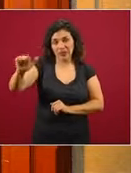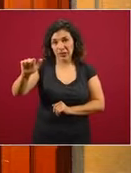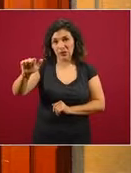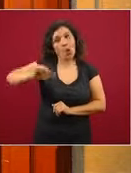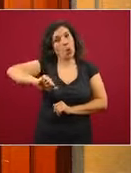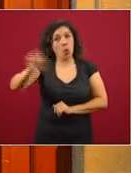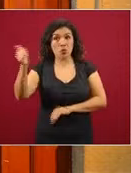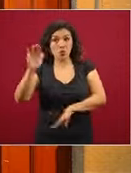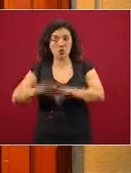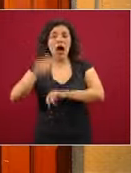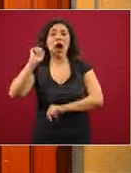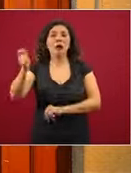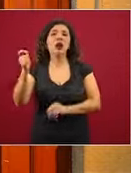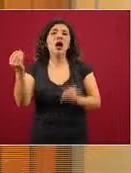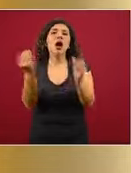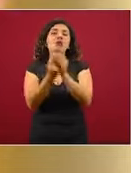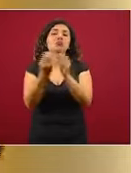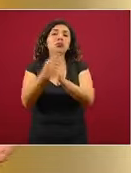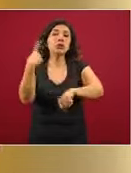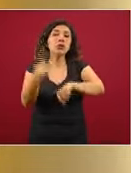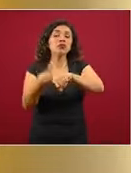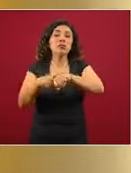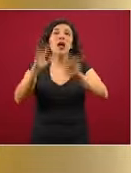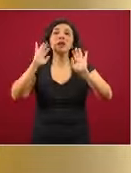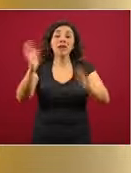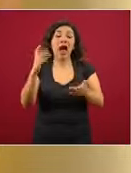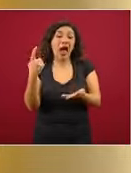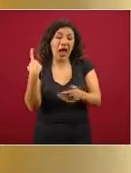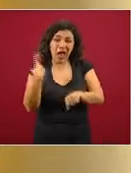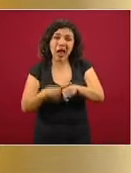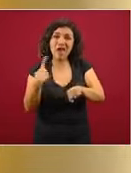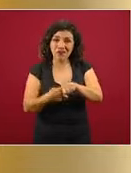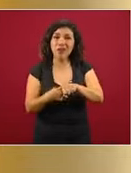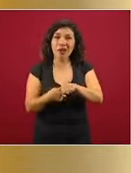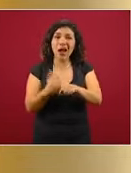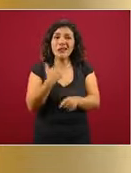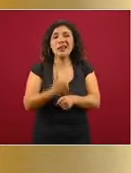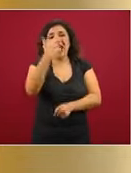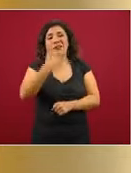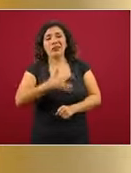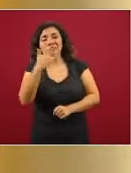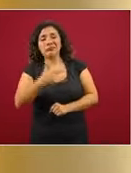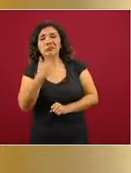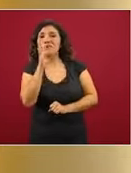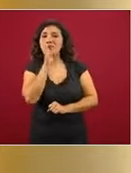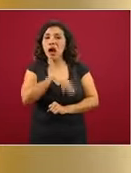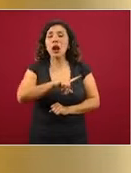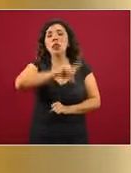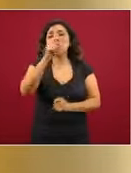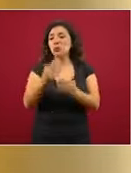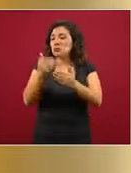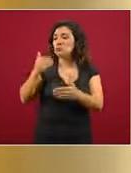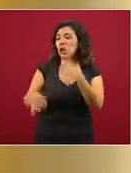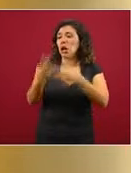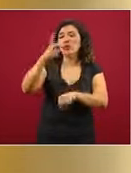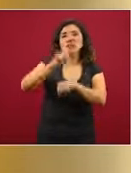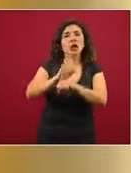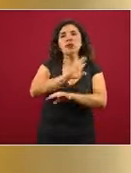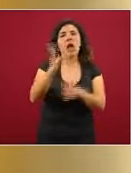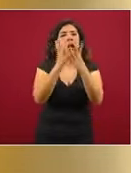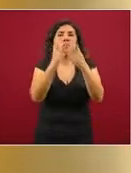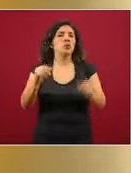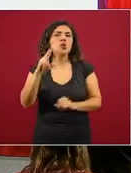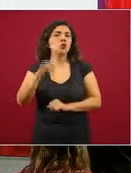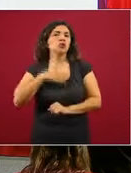44.636, son casos que en su momento tuvieron la enfermedad, que en su momento presentaron signos y síntomas, pero en los últimos 14 días ya